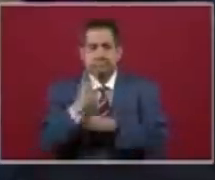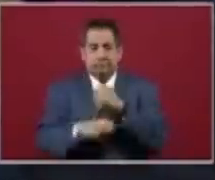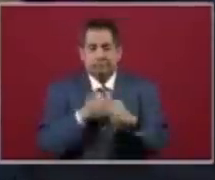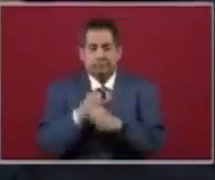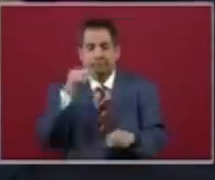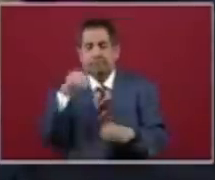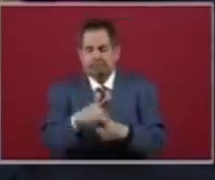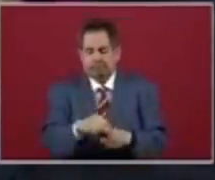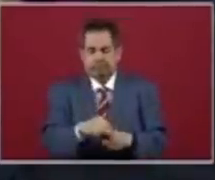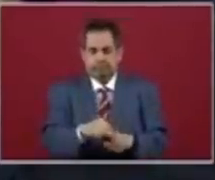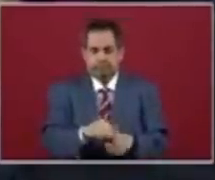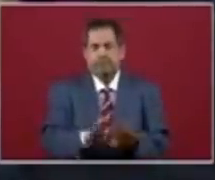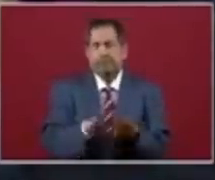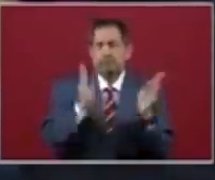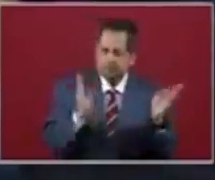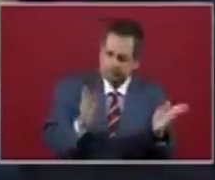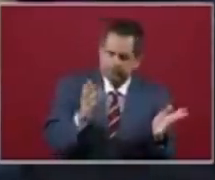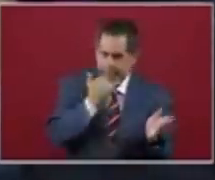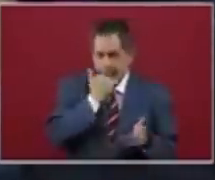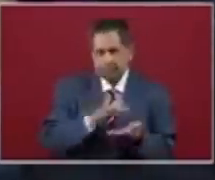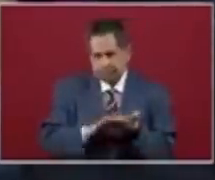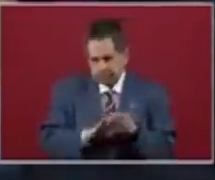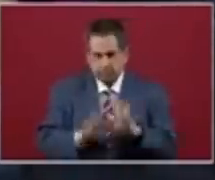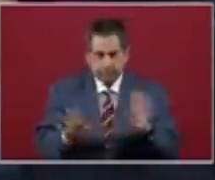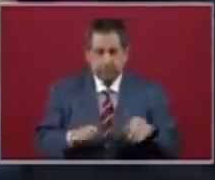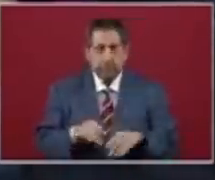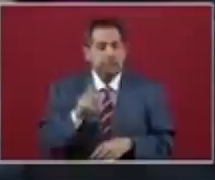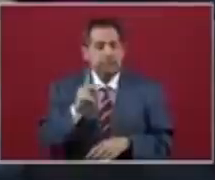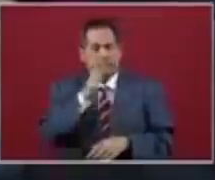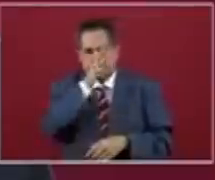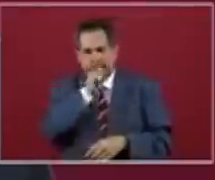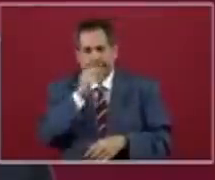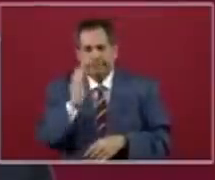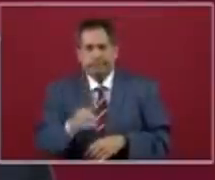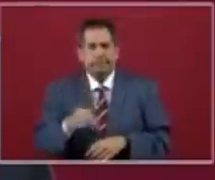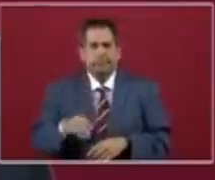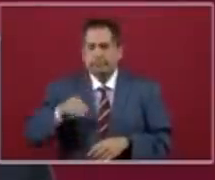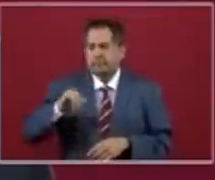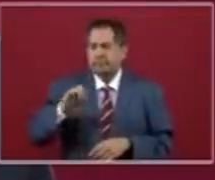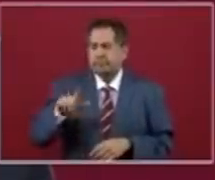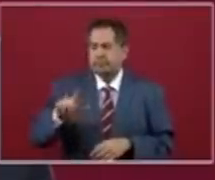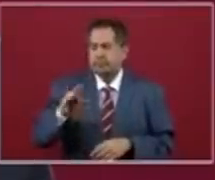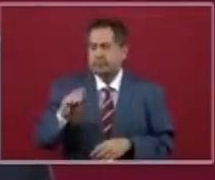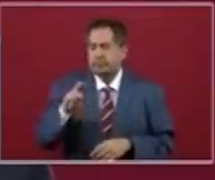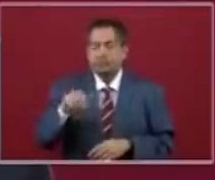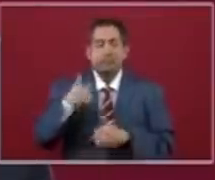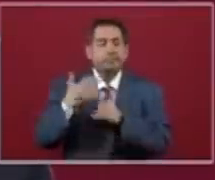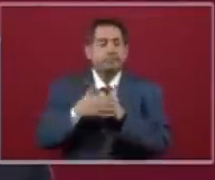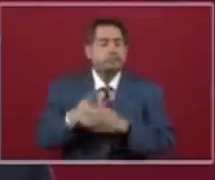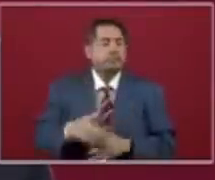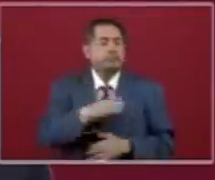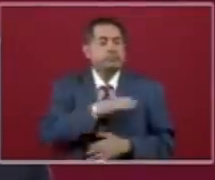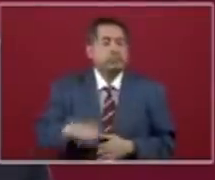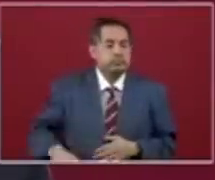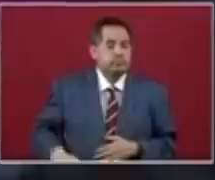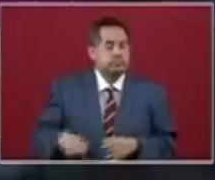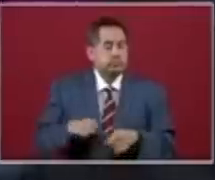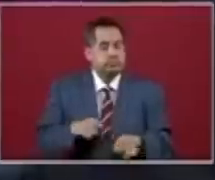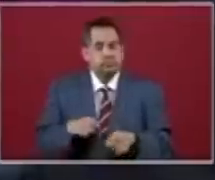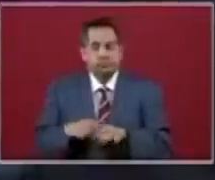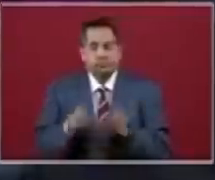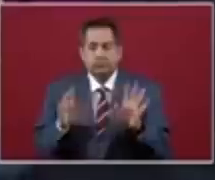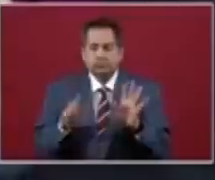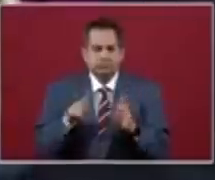va a reparar, pero habla también de que es inadmisible que Miguel Barbosa sea el candidato porque está con las